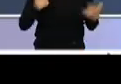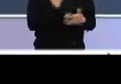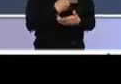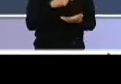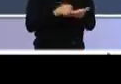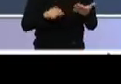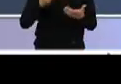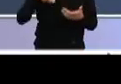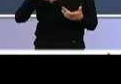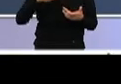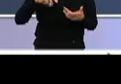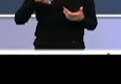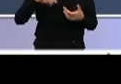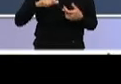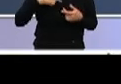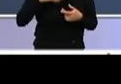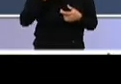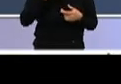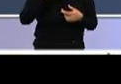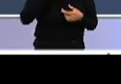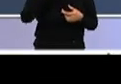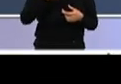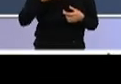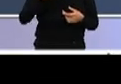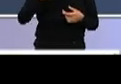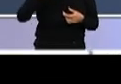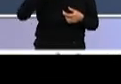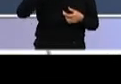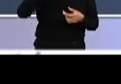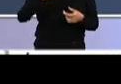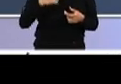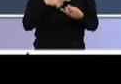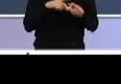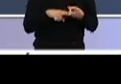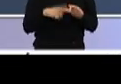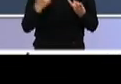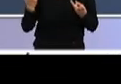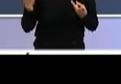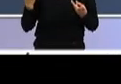la maestra Ana Mari Gómez, el maestro Felipe Garrido,